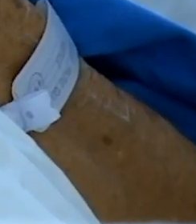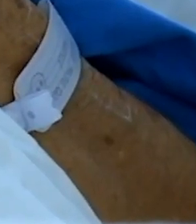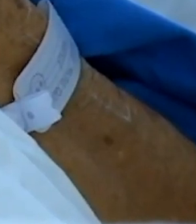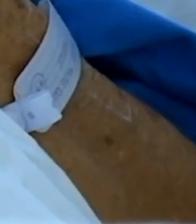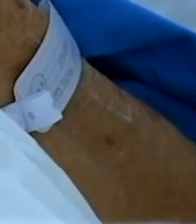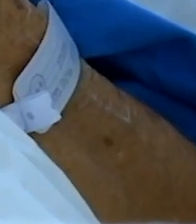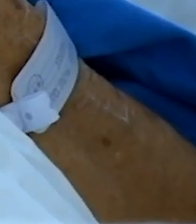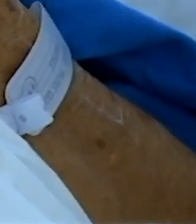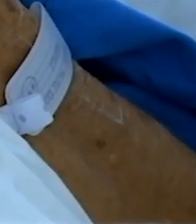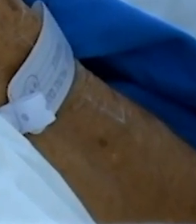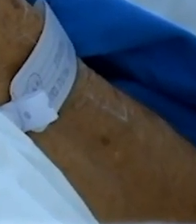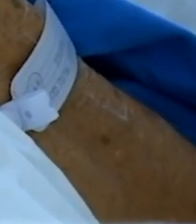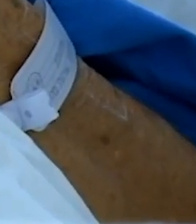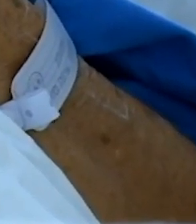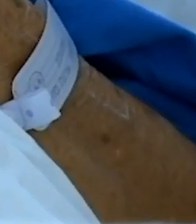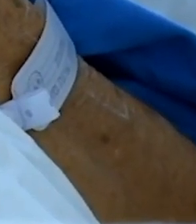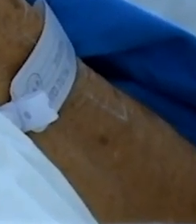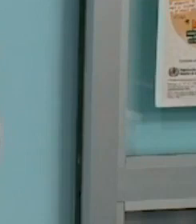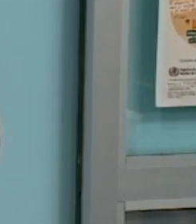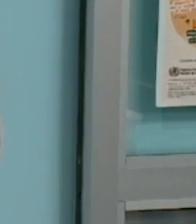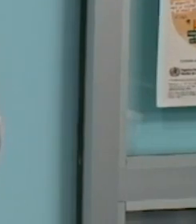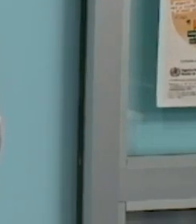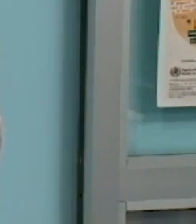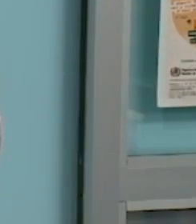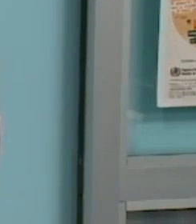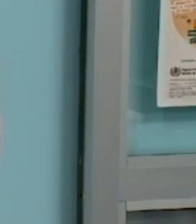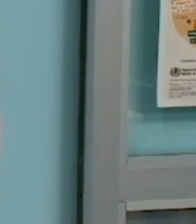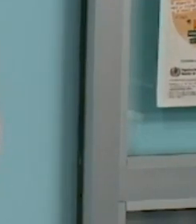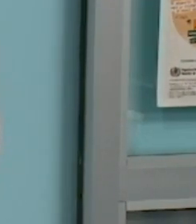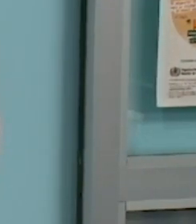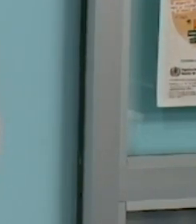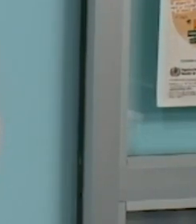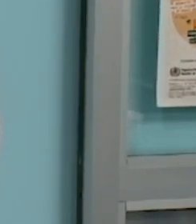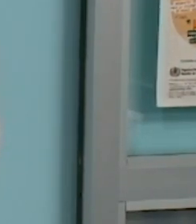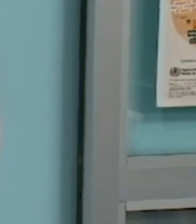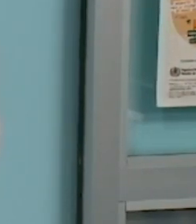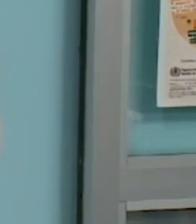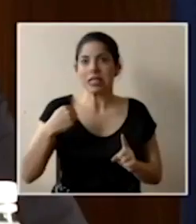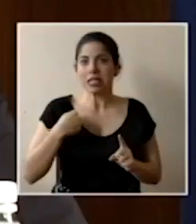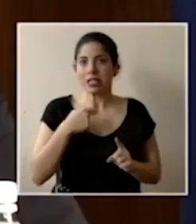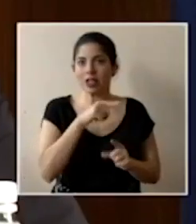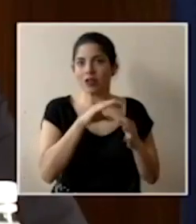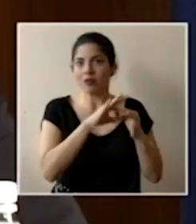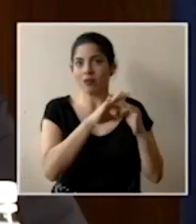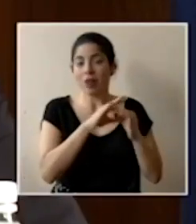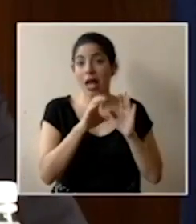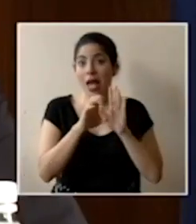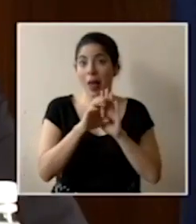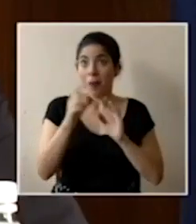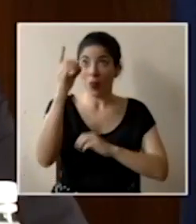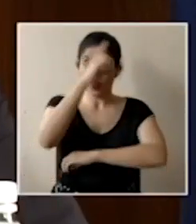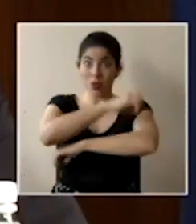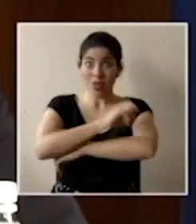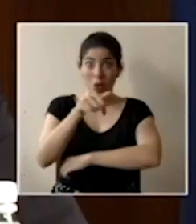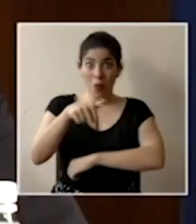autoridades aseguran que si los casos se disparan, ellos no van a dar abasto. Días como hoy